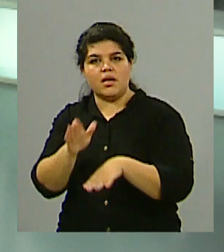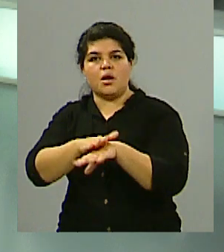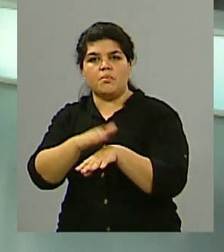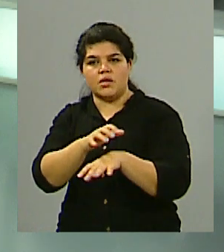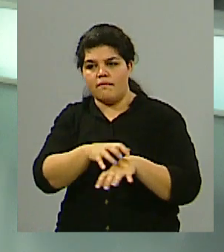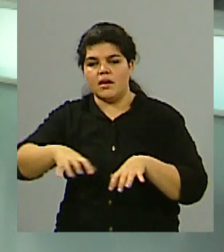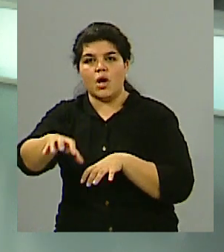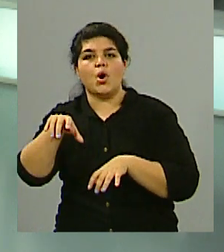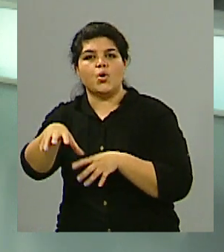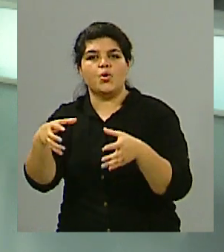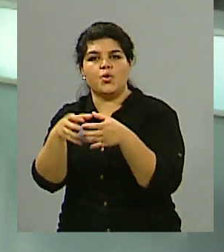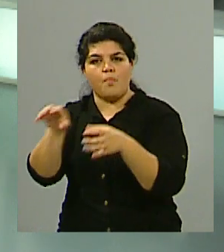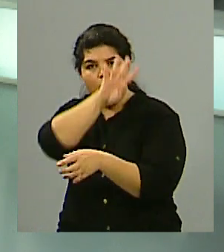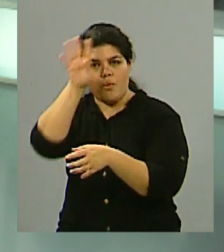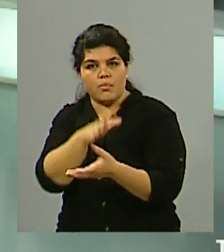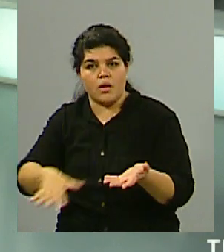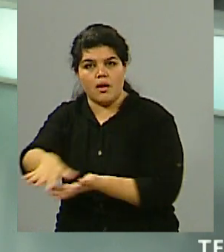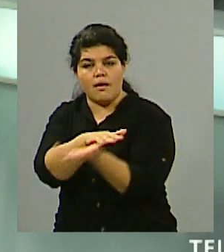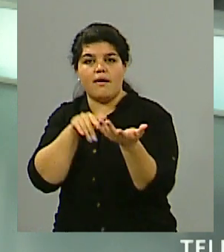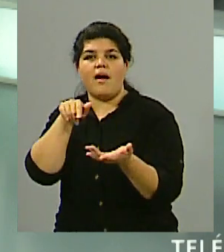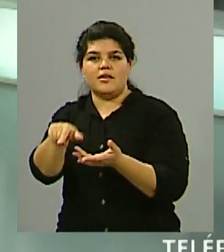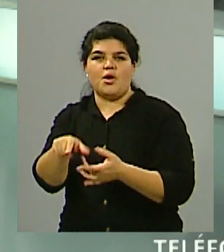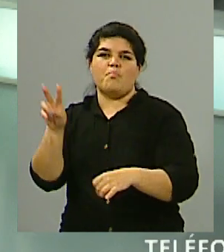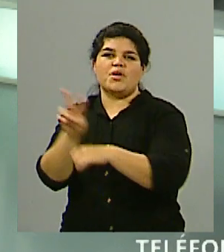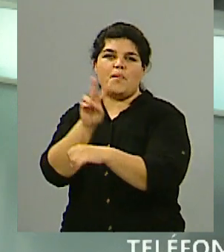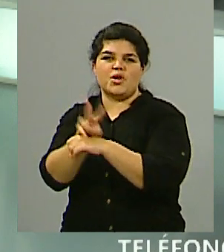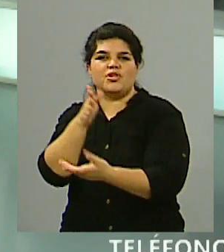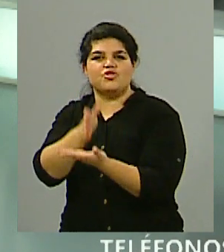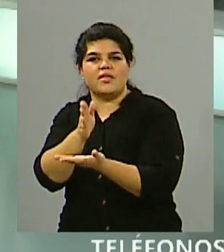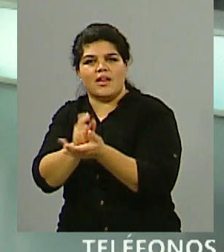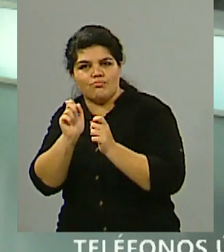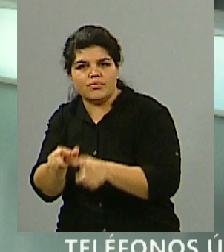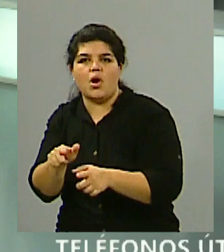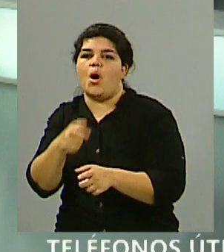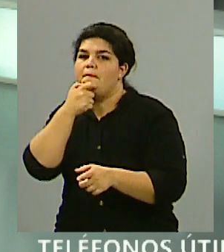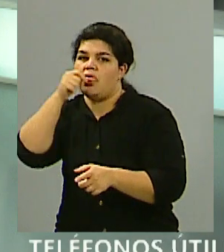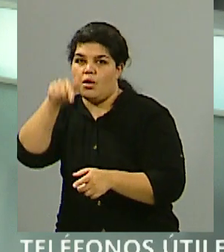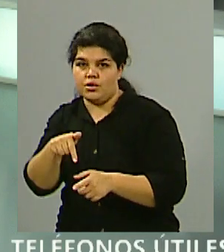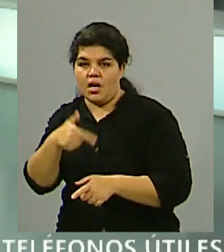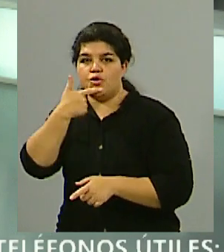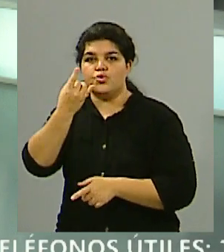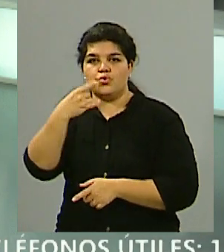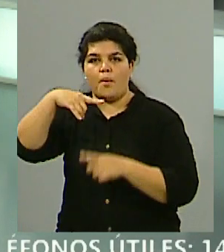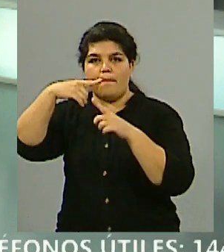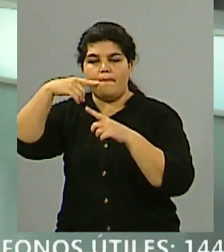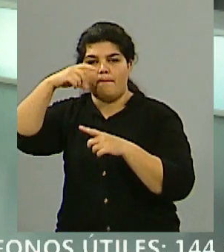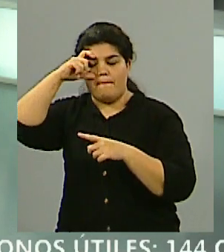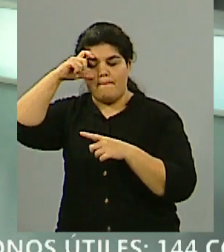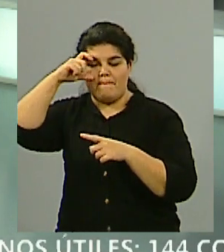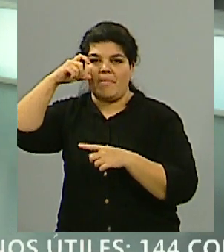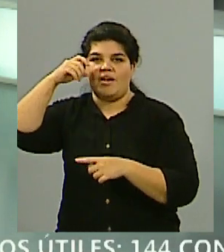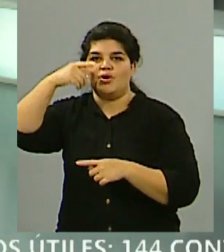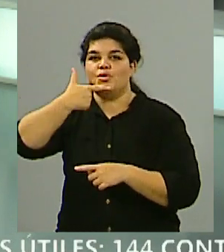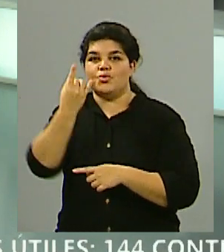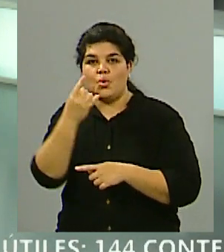SUMEC, Asociación para la Promoción y Protección de los Derechos Humanos en Mendoza, porque con ella siempre la consultamos